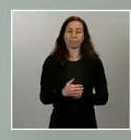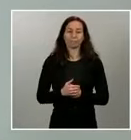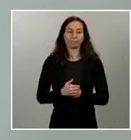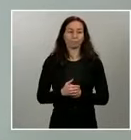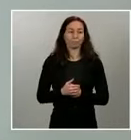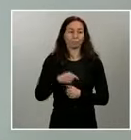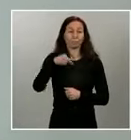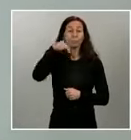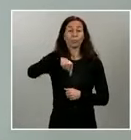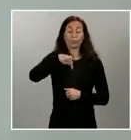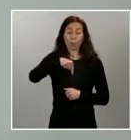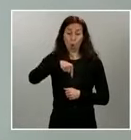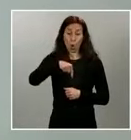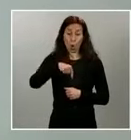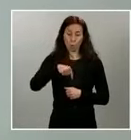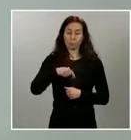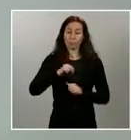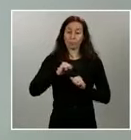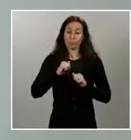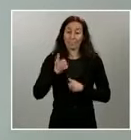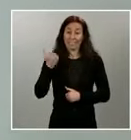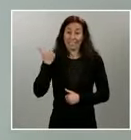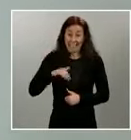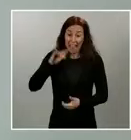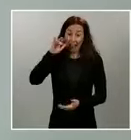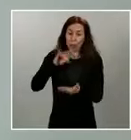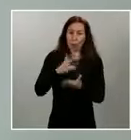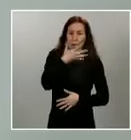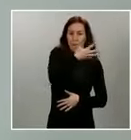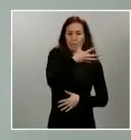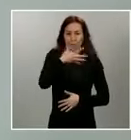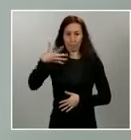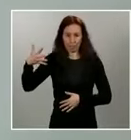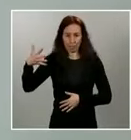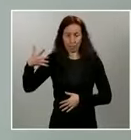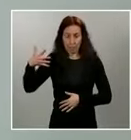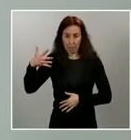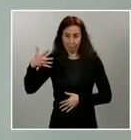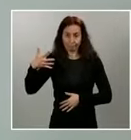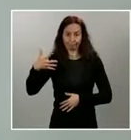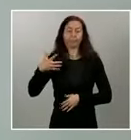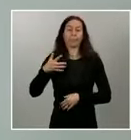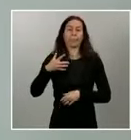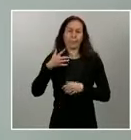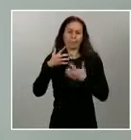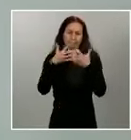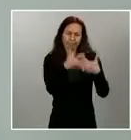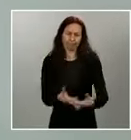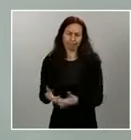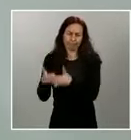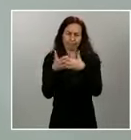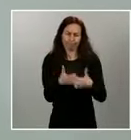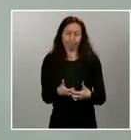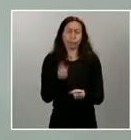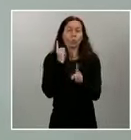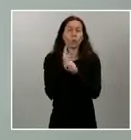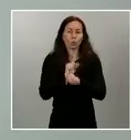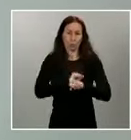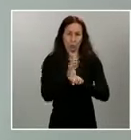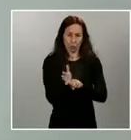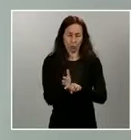afrontamos la quinta semana del estado de alarma y de lucha contra el COVID-19. Como ya les comenté ayer, hay